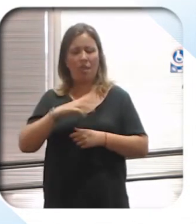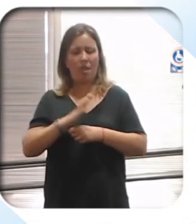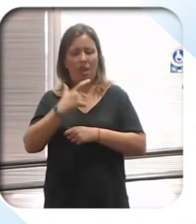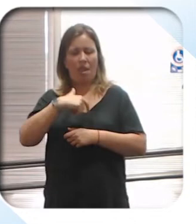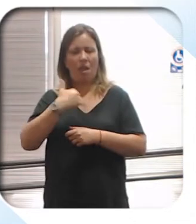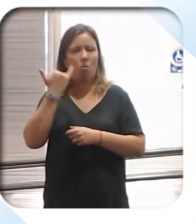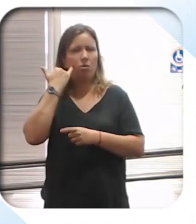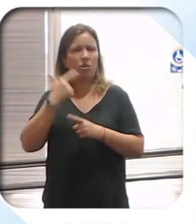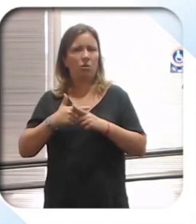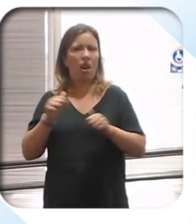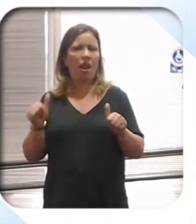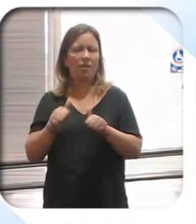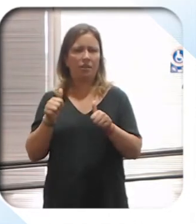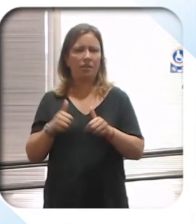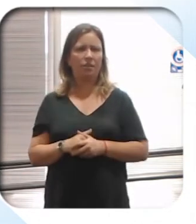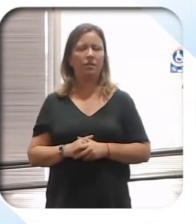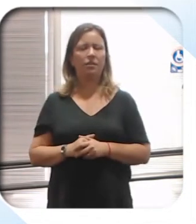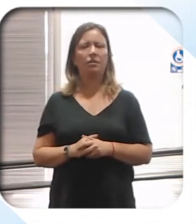su sexualidad.